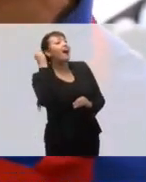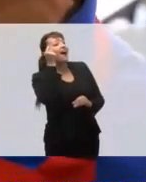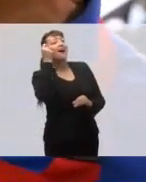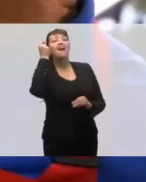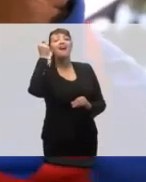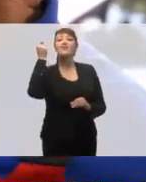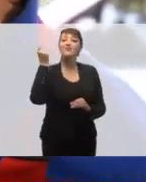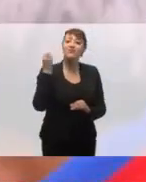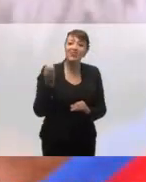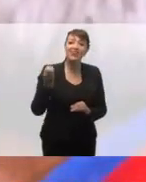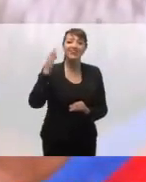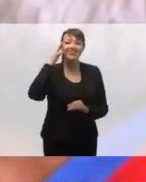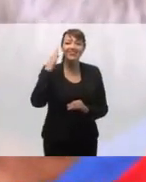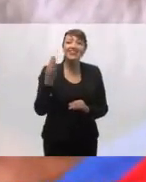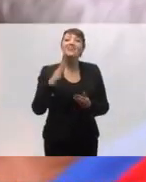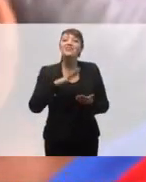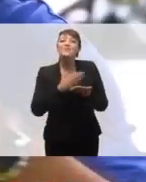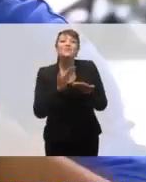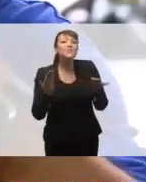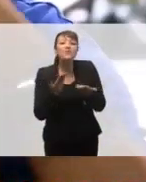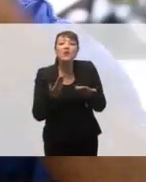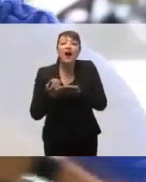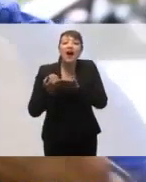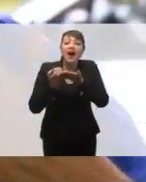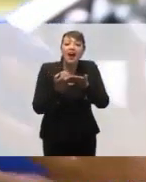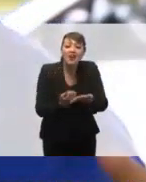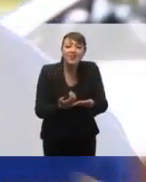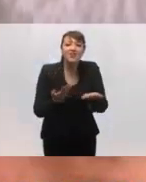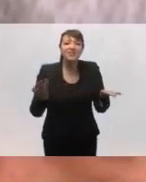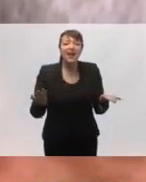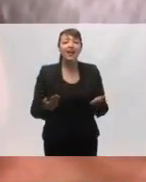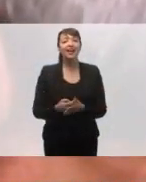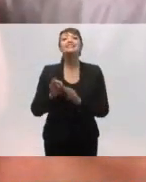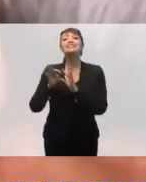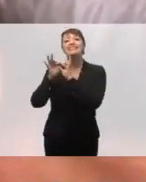Hola Cómo puedo ayudarlo